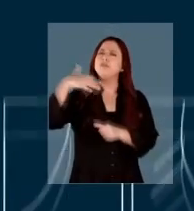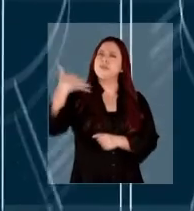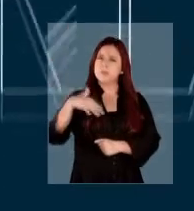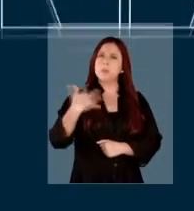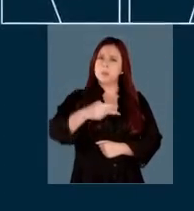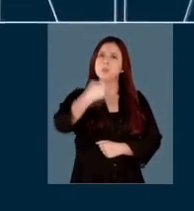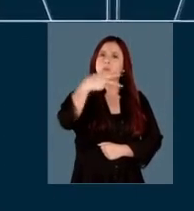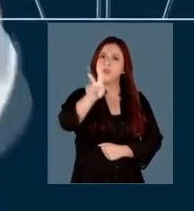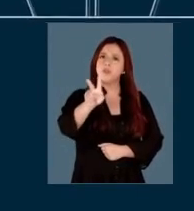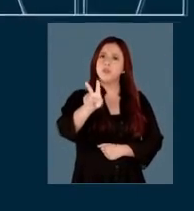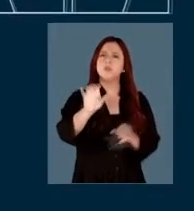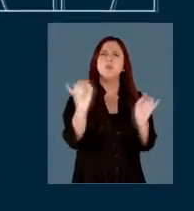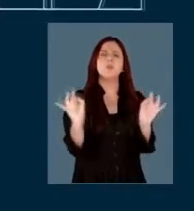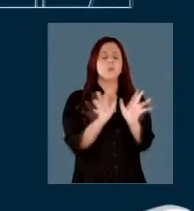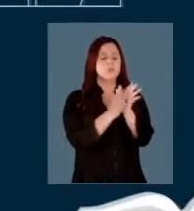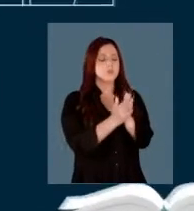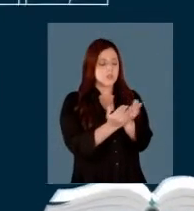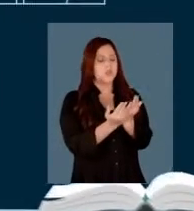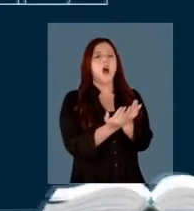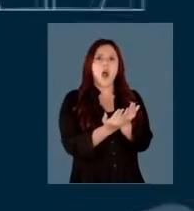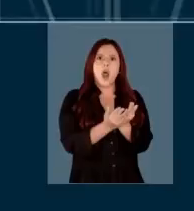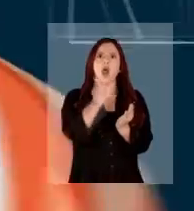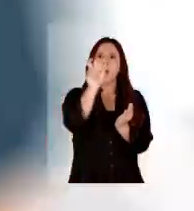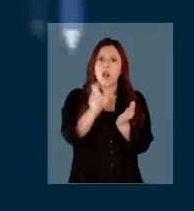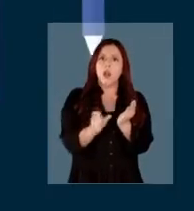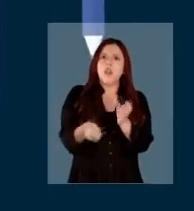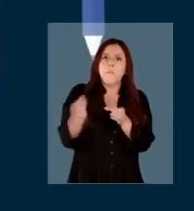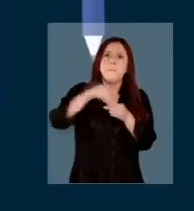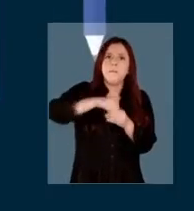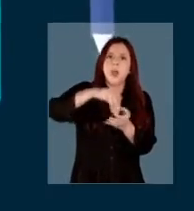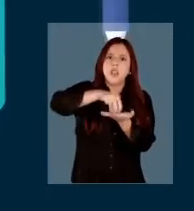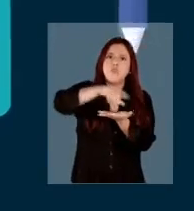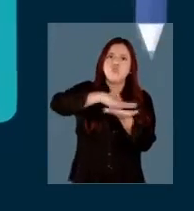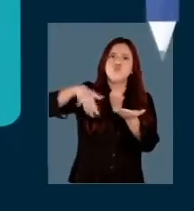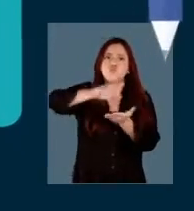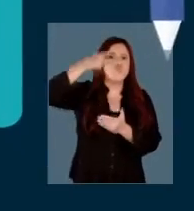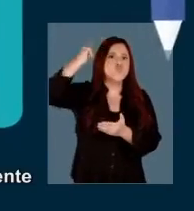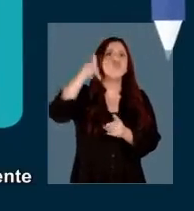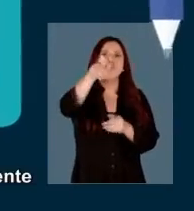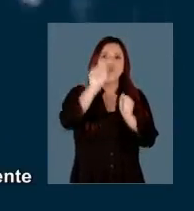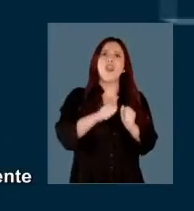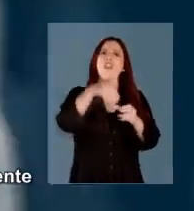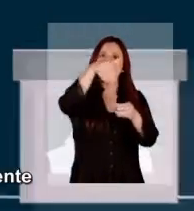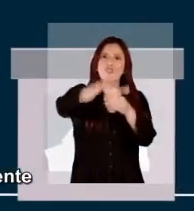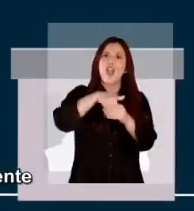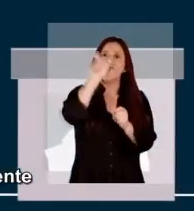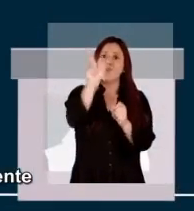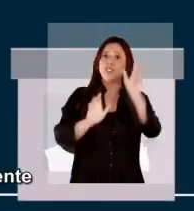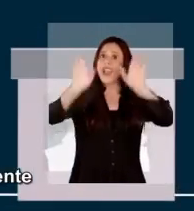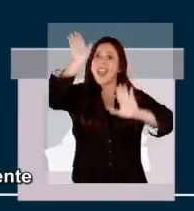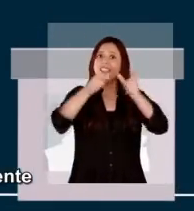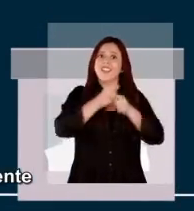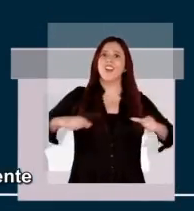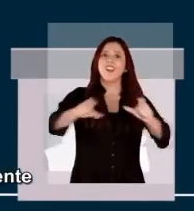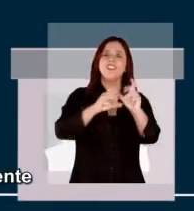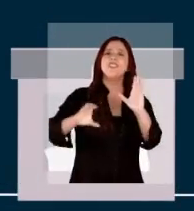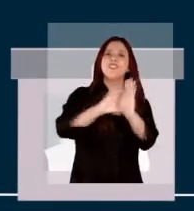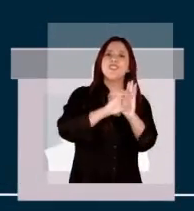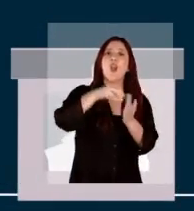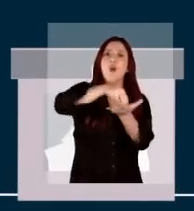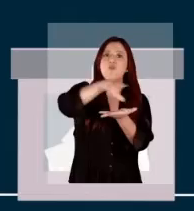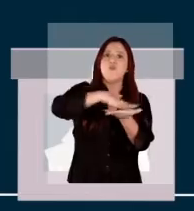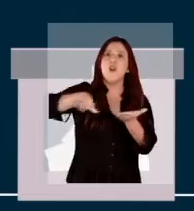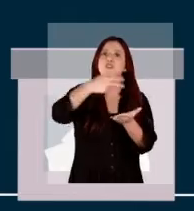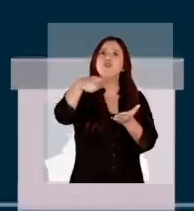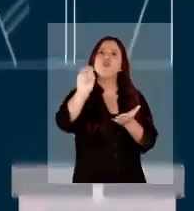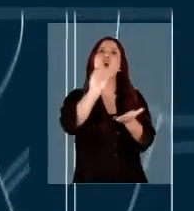65 años, y contra el COVID, crónicos de cualquier edad y los rezagados de los 35 años en